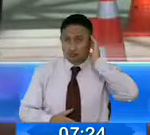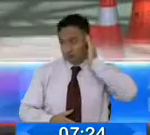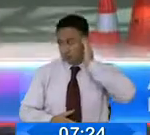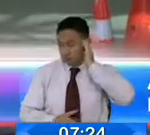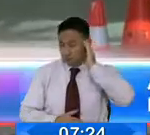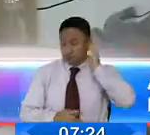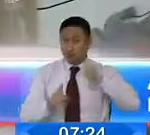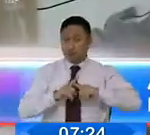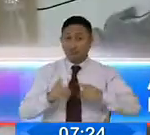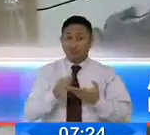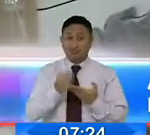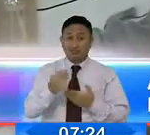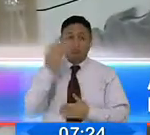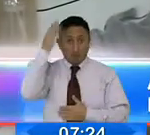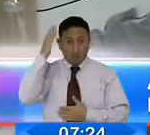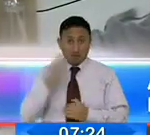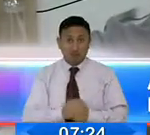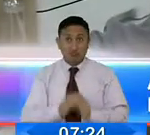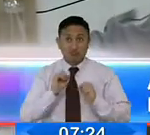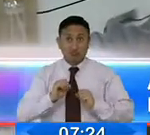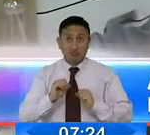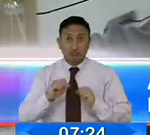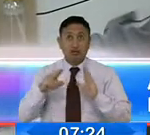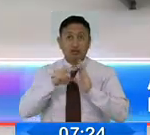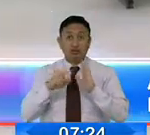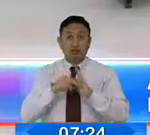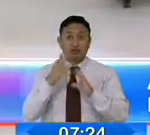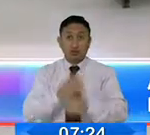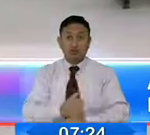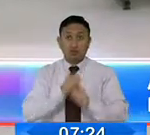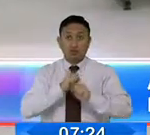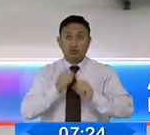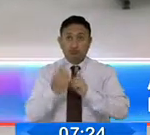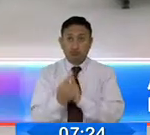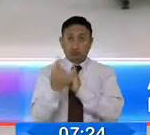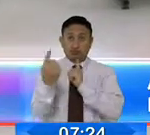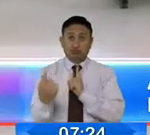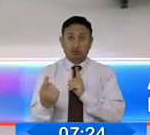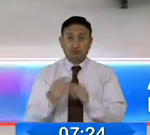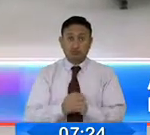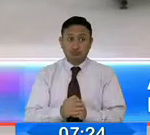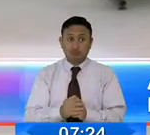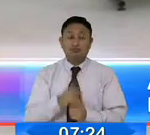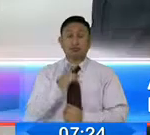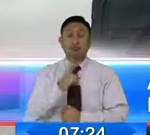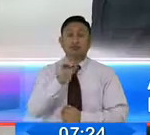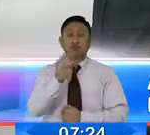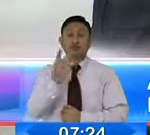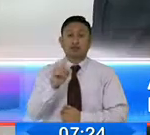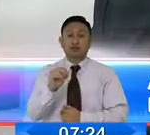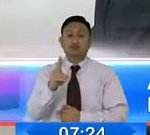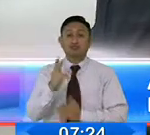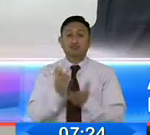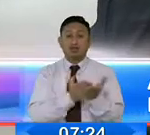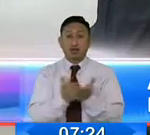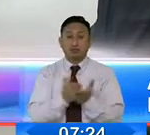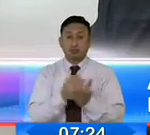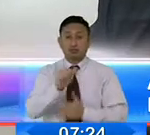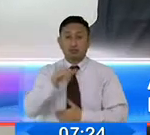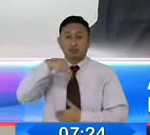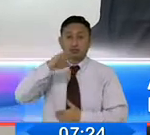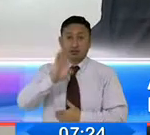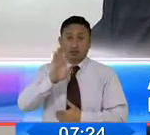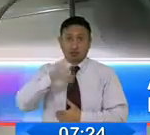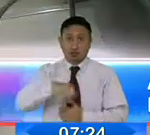amarillo. Con las debidas medidas de bioseguridad y distanciamiento social, los 220 servicios que brinda la ANT